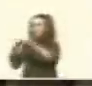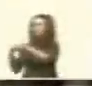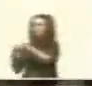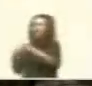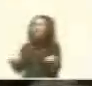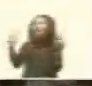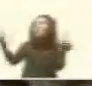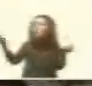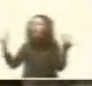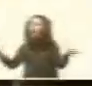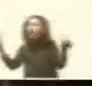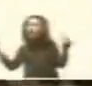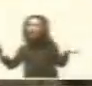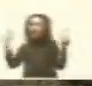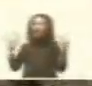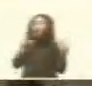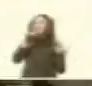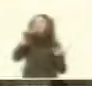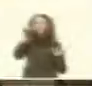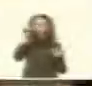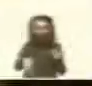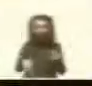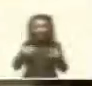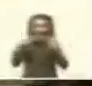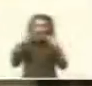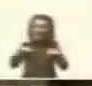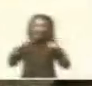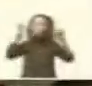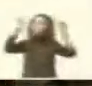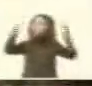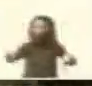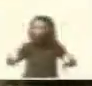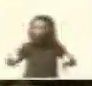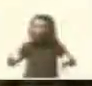humildad. ¡Vamos! Por eso, vamos a Recife.